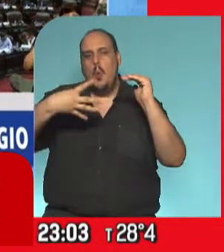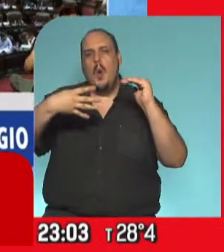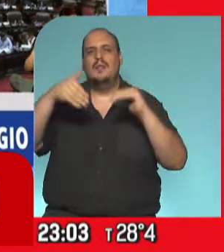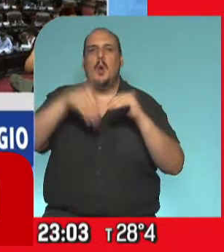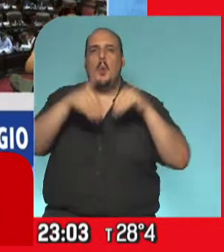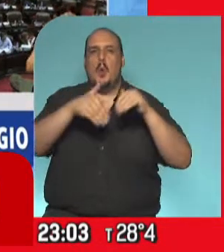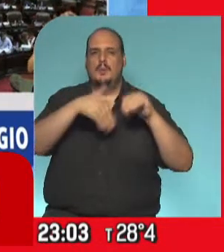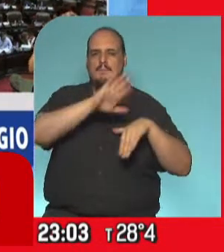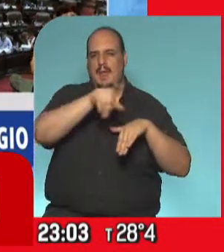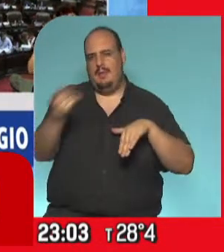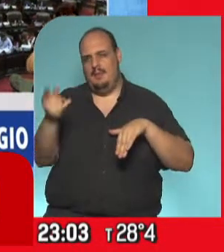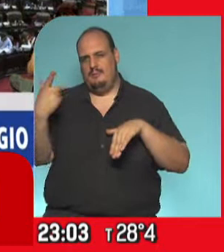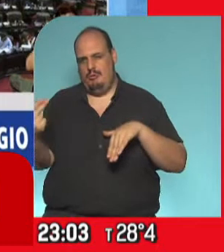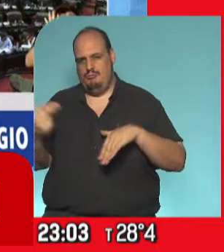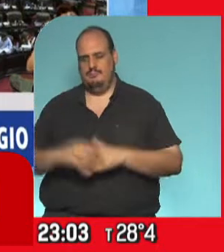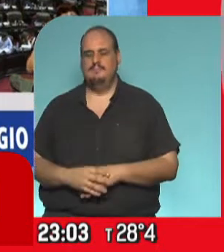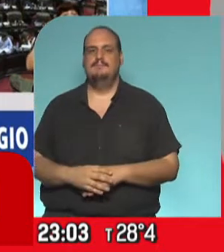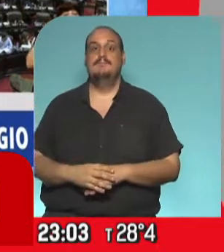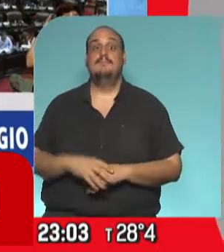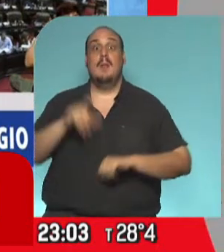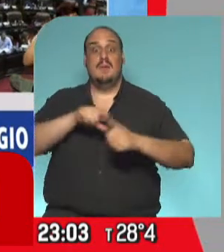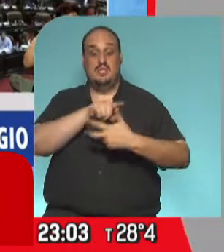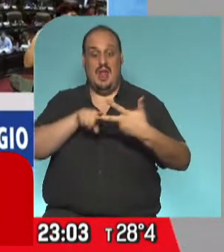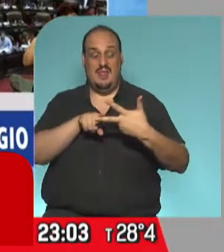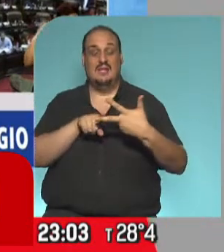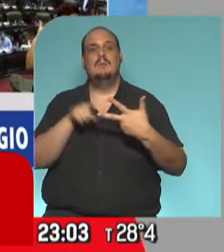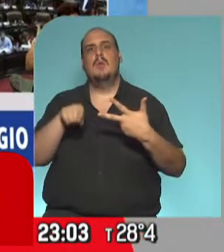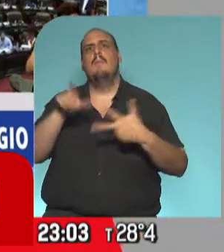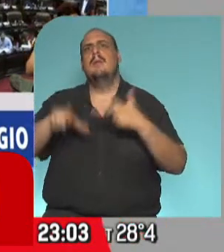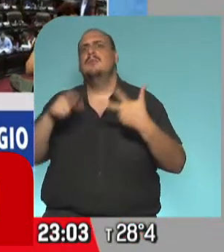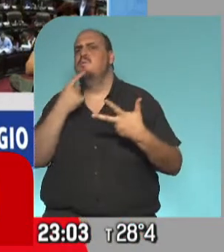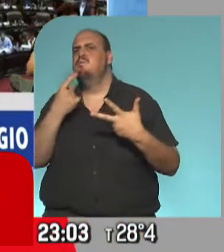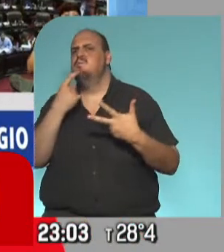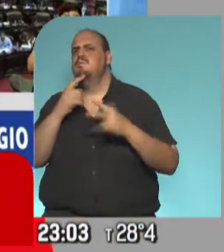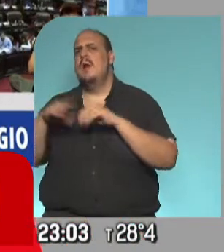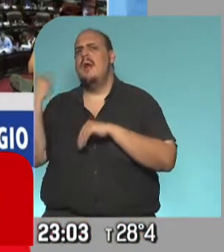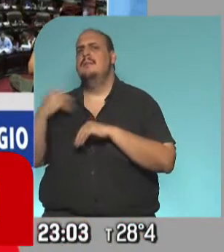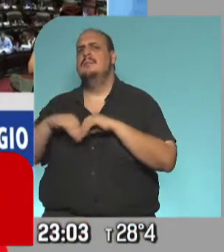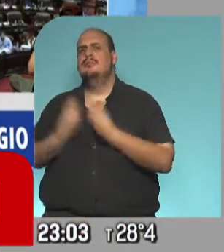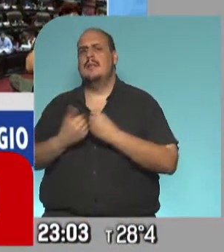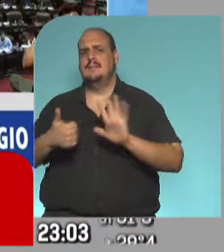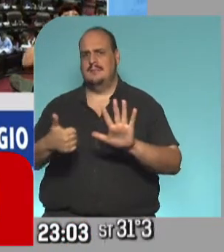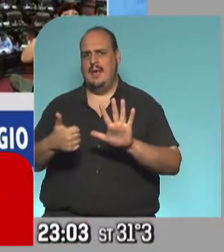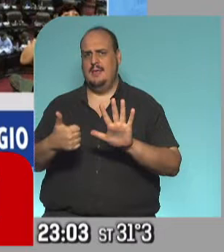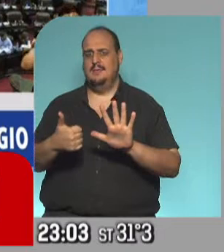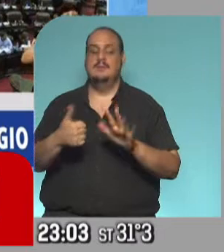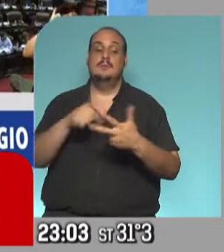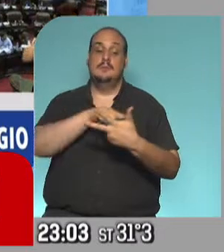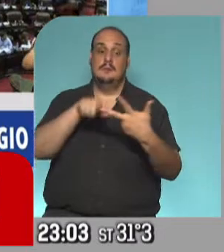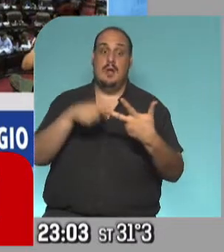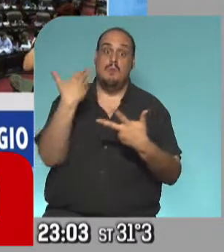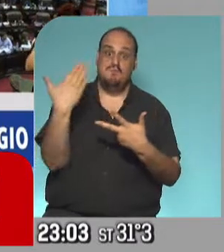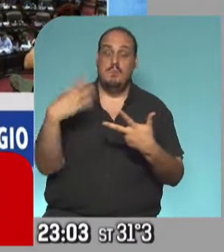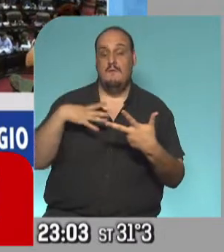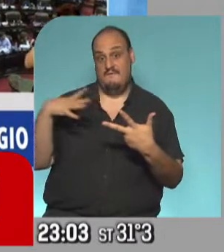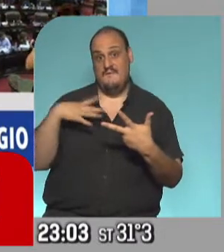favor. Recordemos que él marca a estas 3 personas porque eran 6 aparentemente las personas que estaban indecisas. Todavía faltan 3 oradores que no se